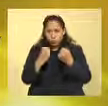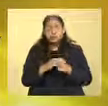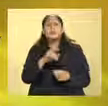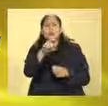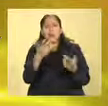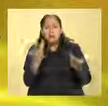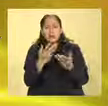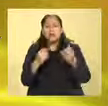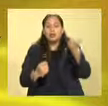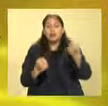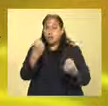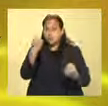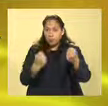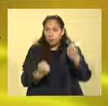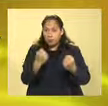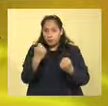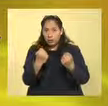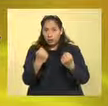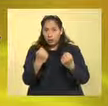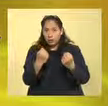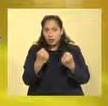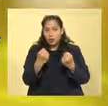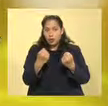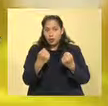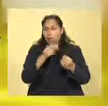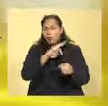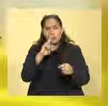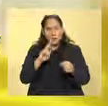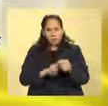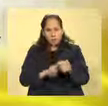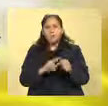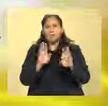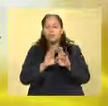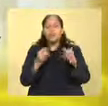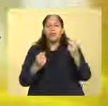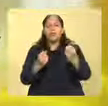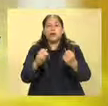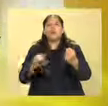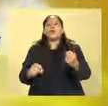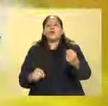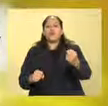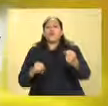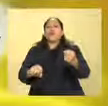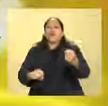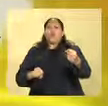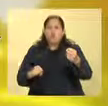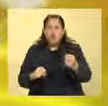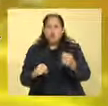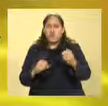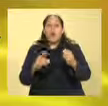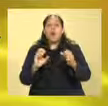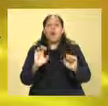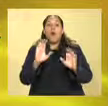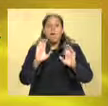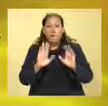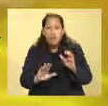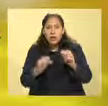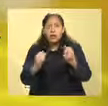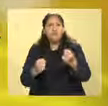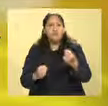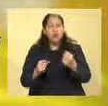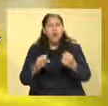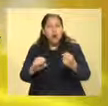hacer? Manejar de una forma, pues, homogénea, o sea, no dar enjaloneos, ni frenar,